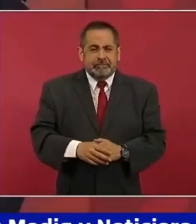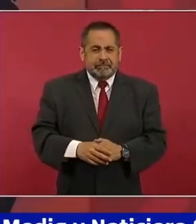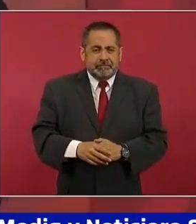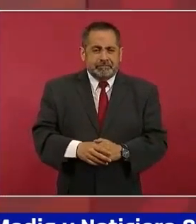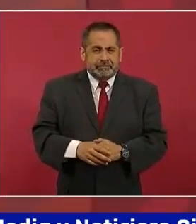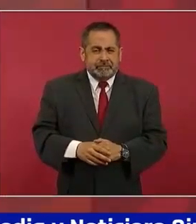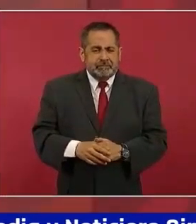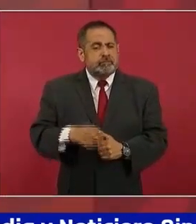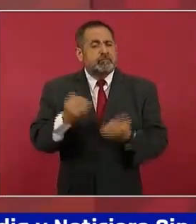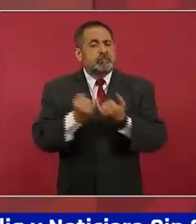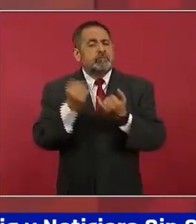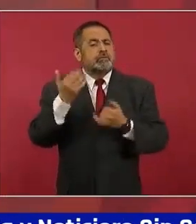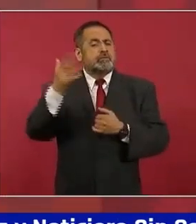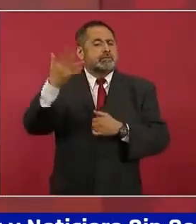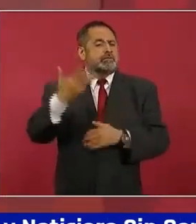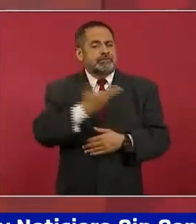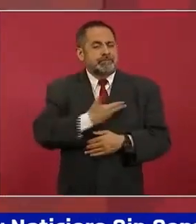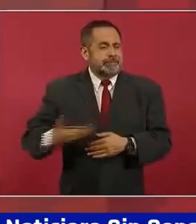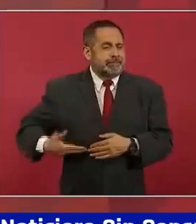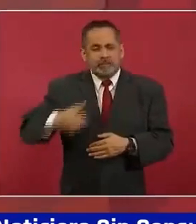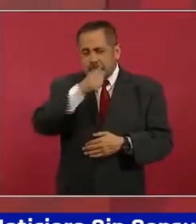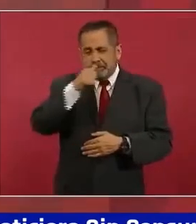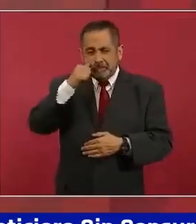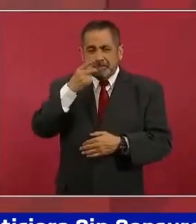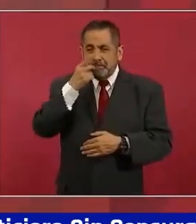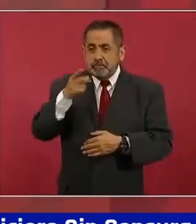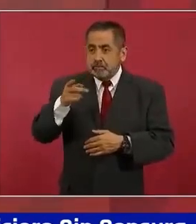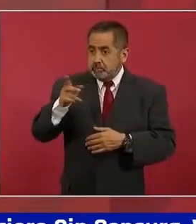Como decía el presidente Juárez, con el pueblo todo, sin el pueblo nada.